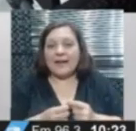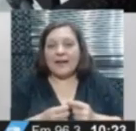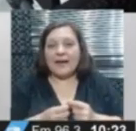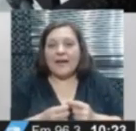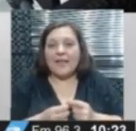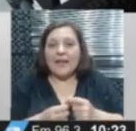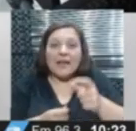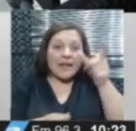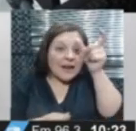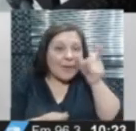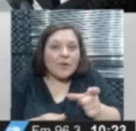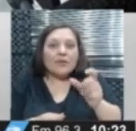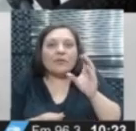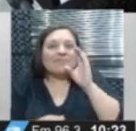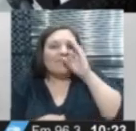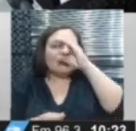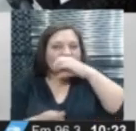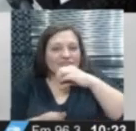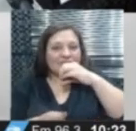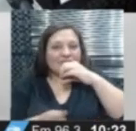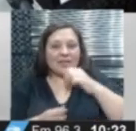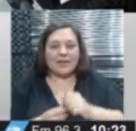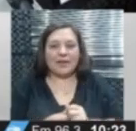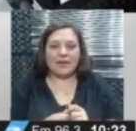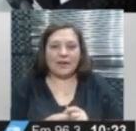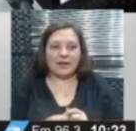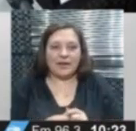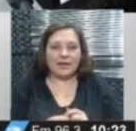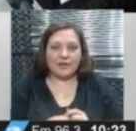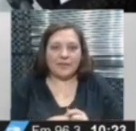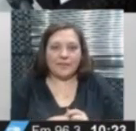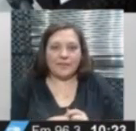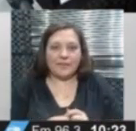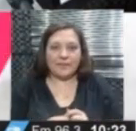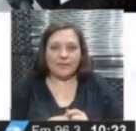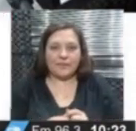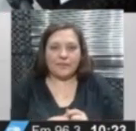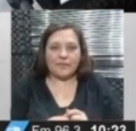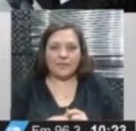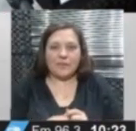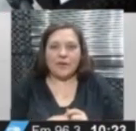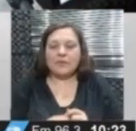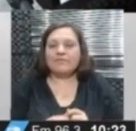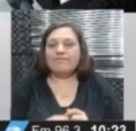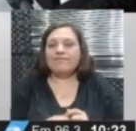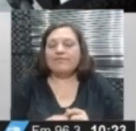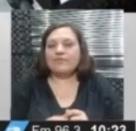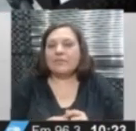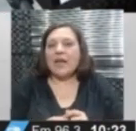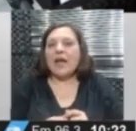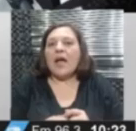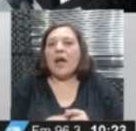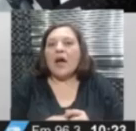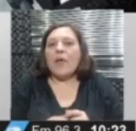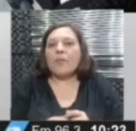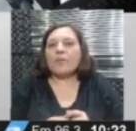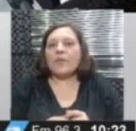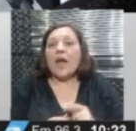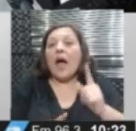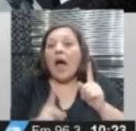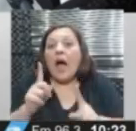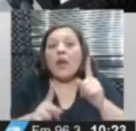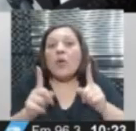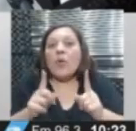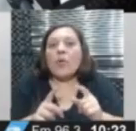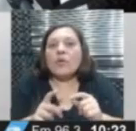negra no eh dos o tres este aspectos que que diferencian O sea que Perdón que